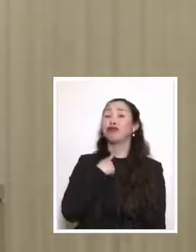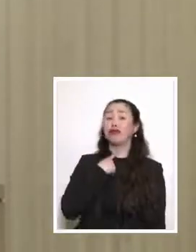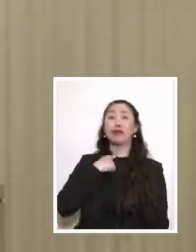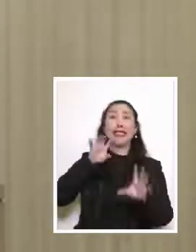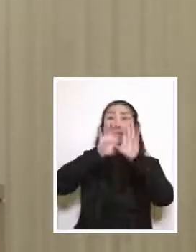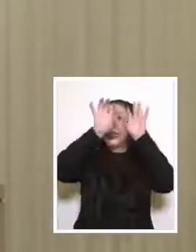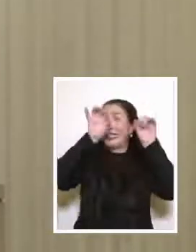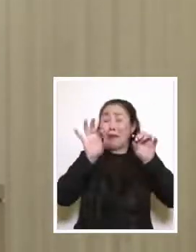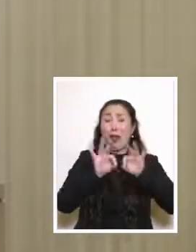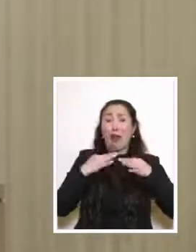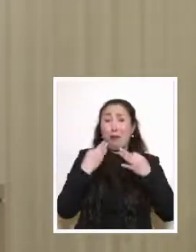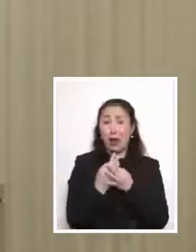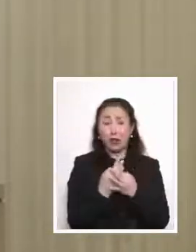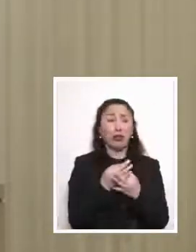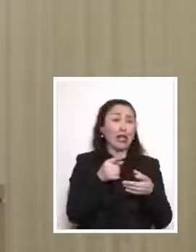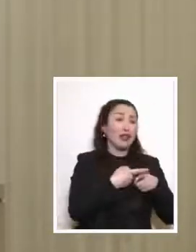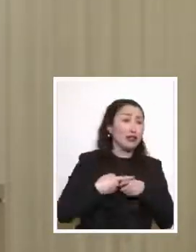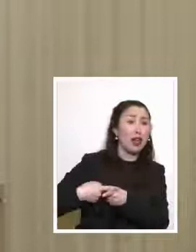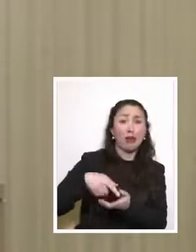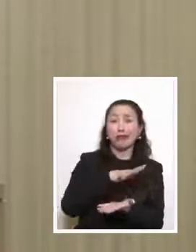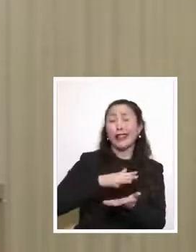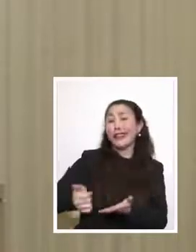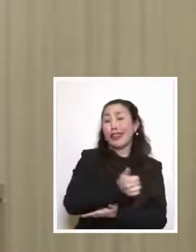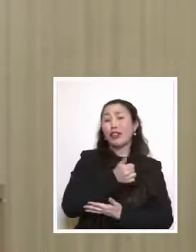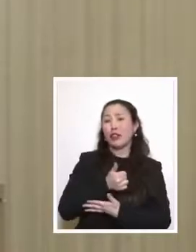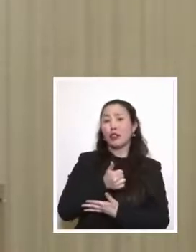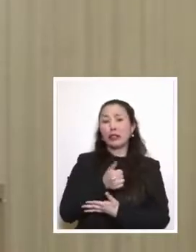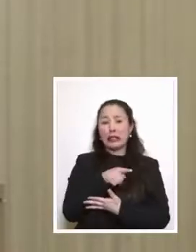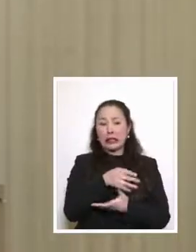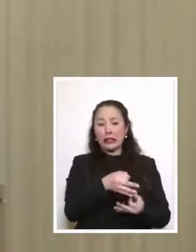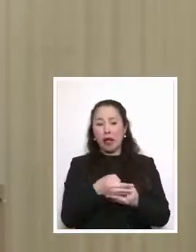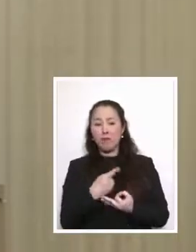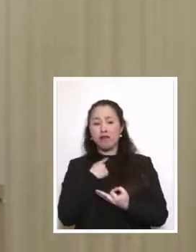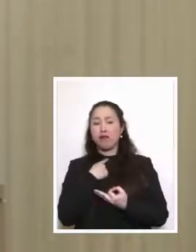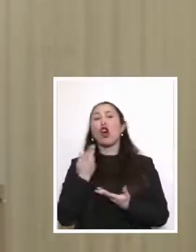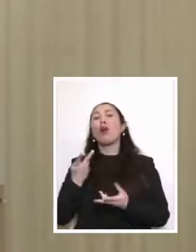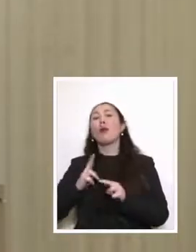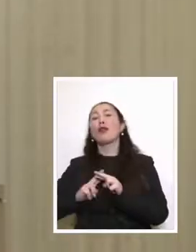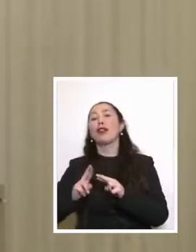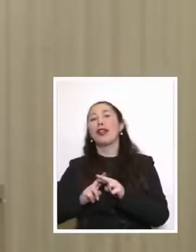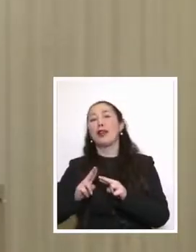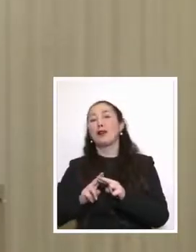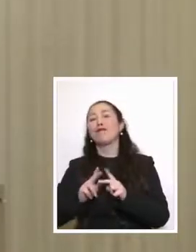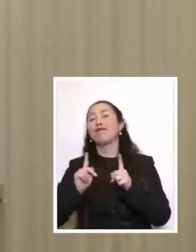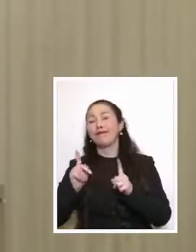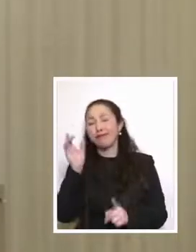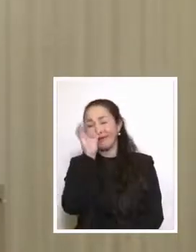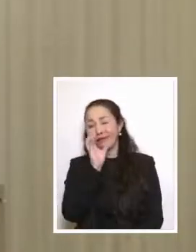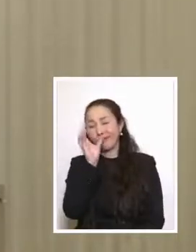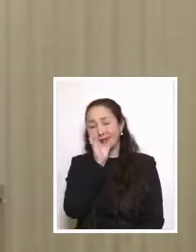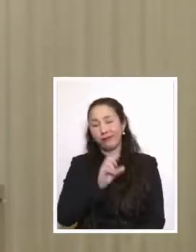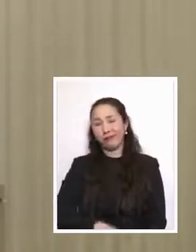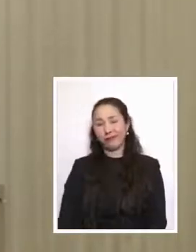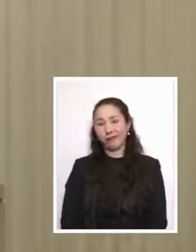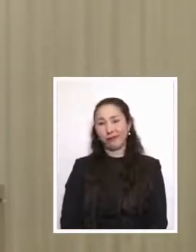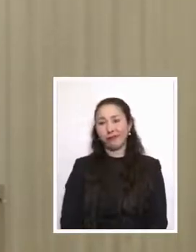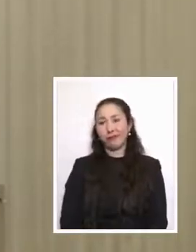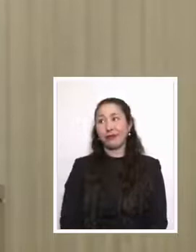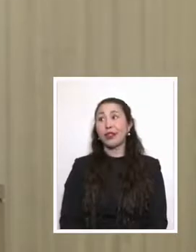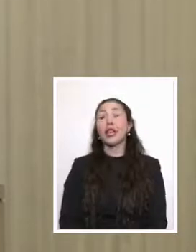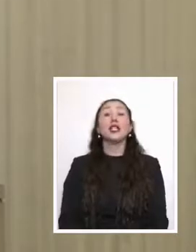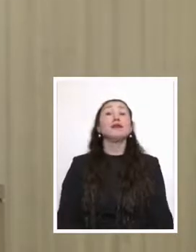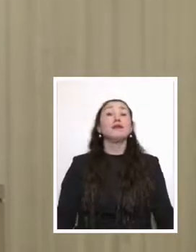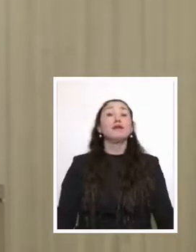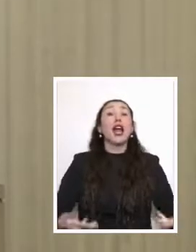la de todos, buscar la solución para esos números, ¿no? Bueno, por lo tanto, llegó el